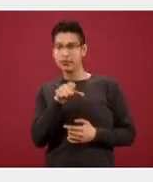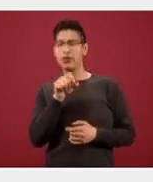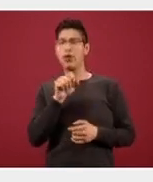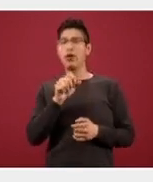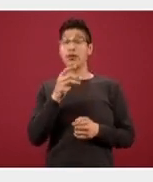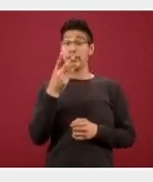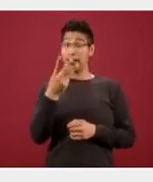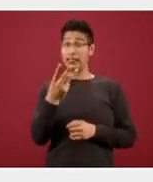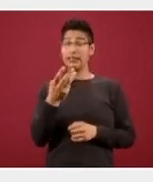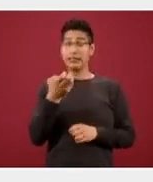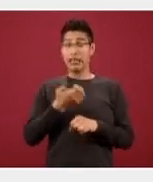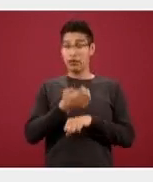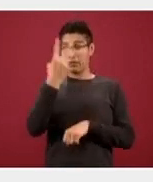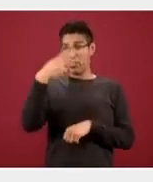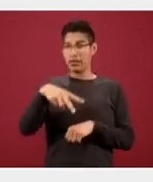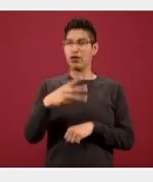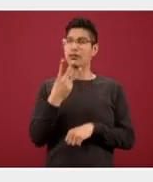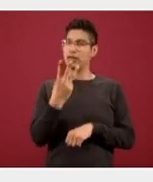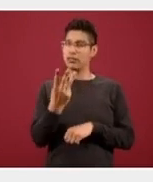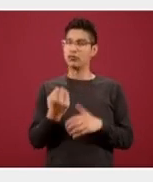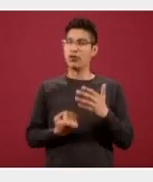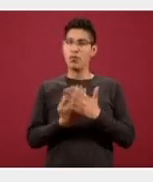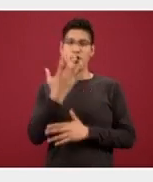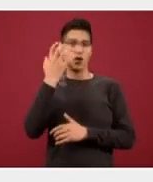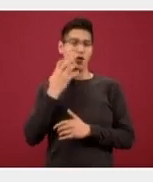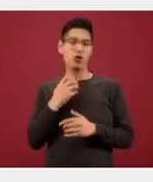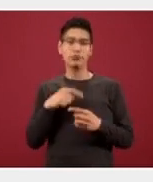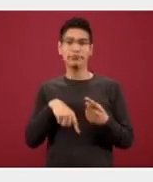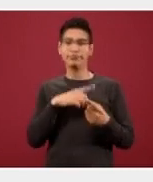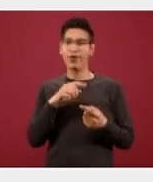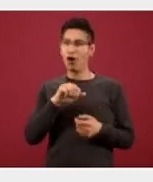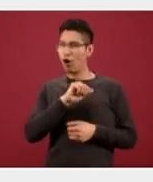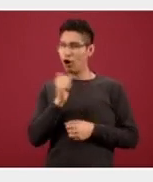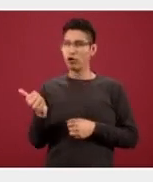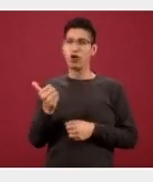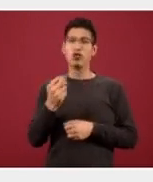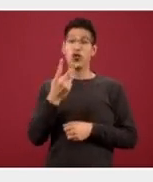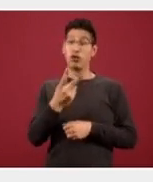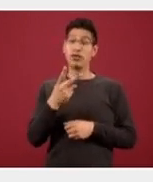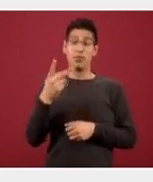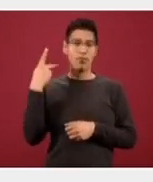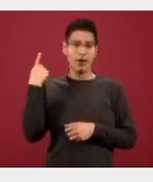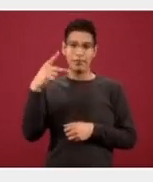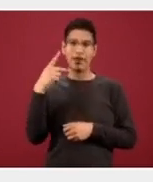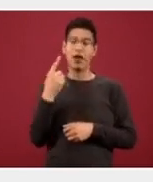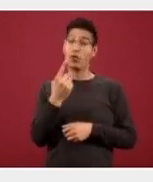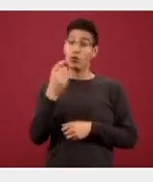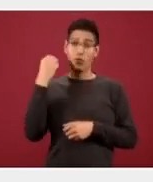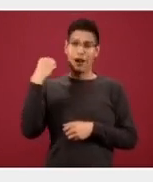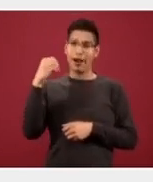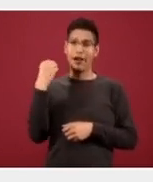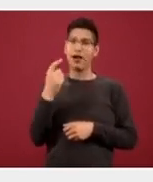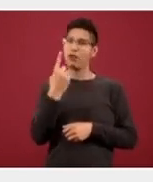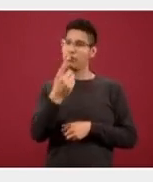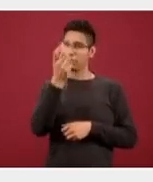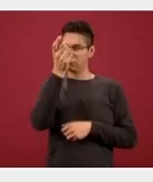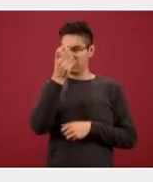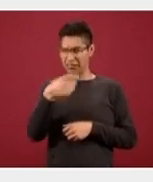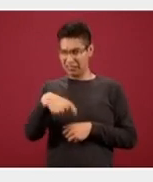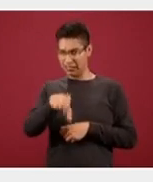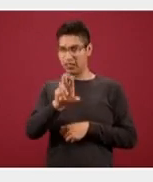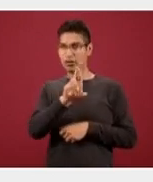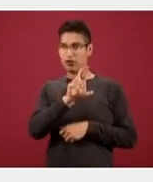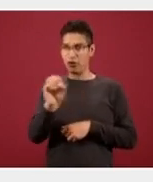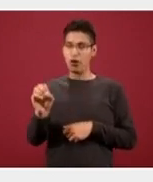de México, 3 en Nuevo León, 1 en Oaxaca, 2 en Puebla, 3 en Querétaro, 1 en Quintana Roo, 1